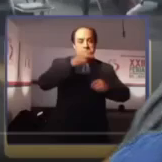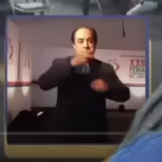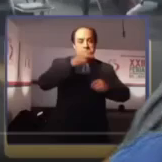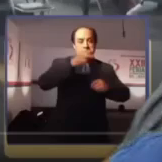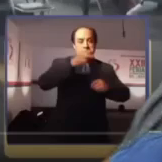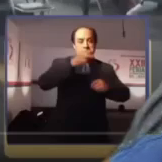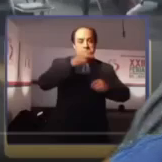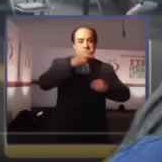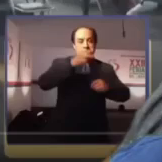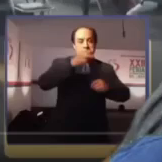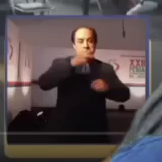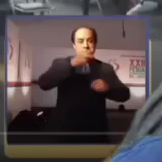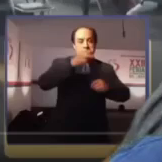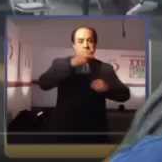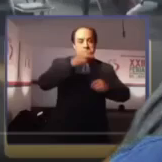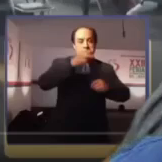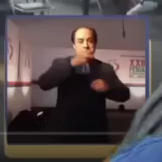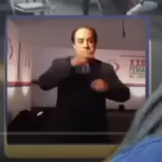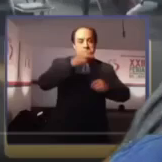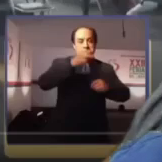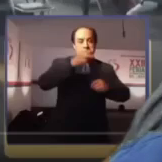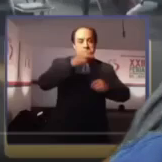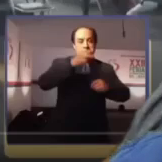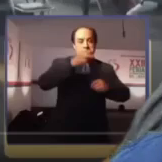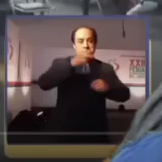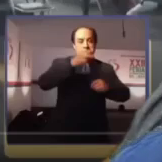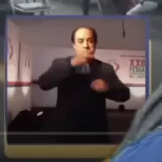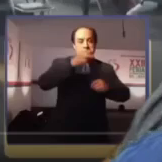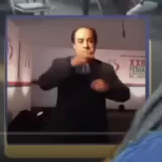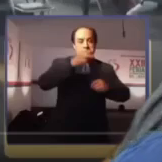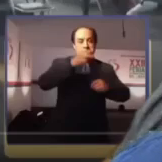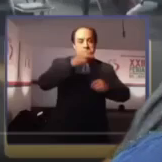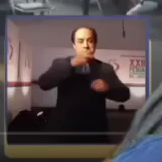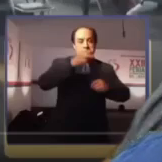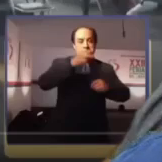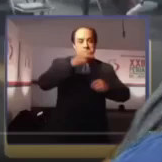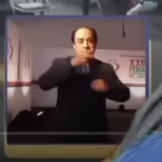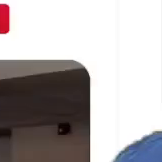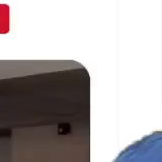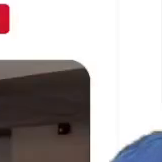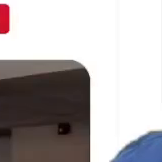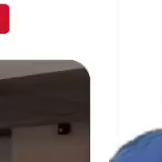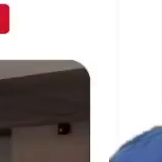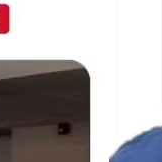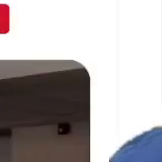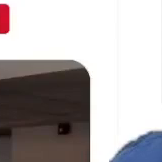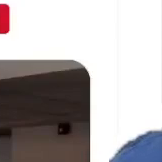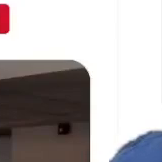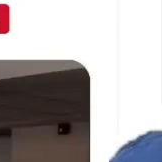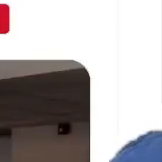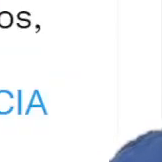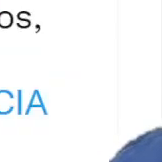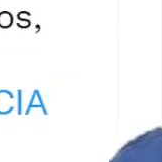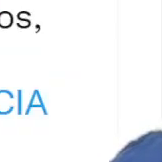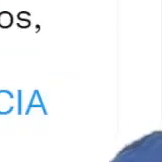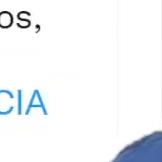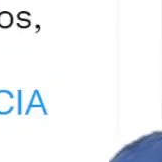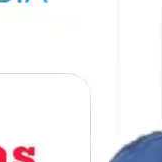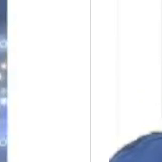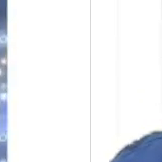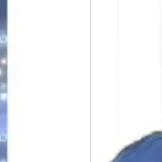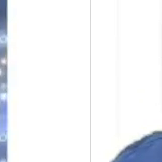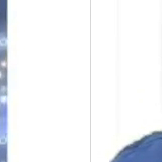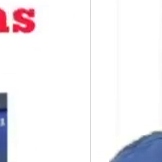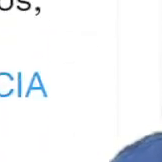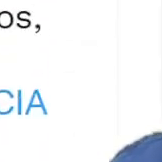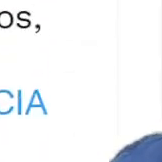ya no se va a importar este producto para que todo sea más natural pero pues así la